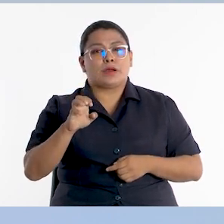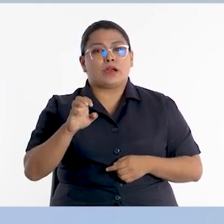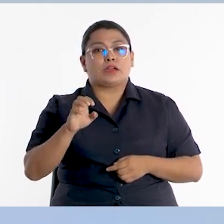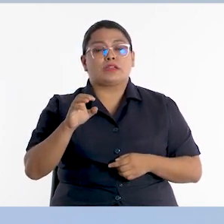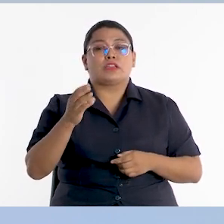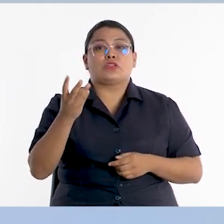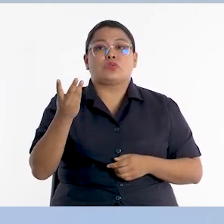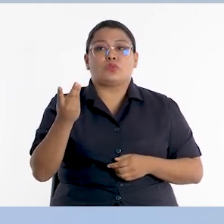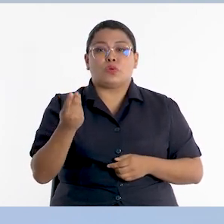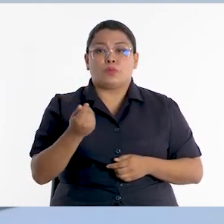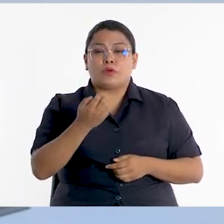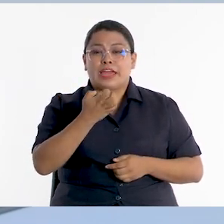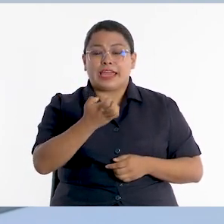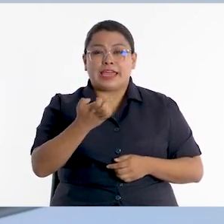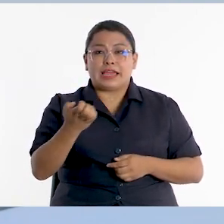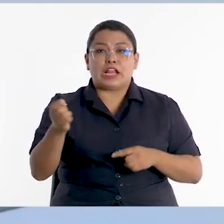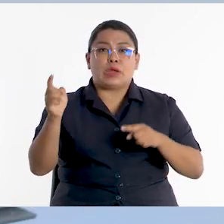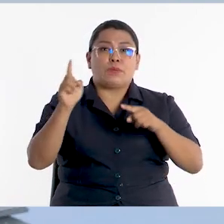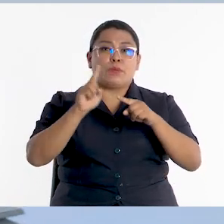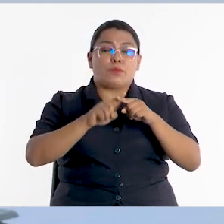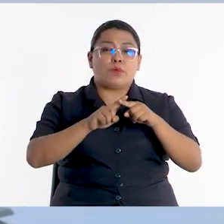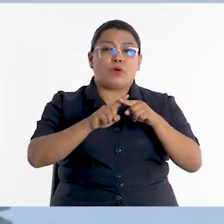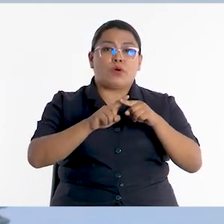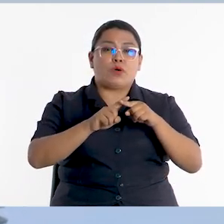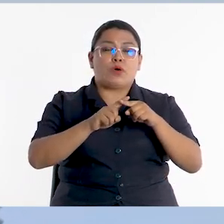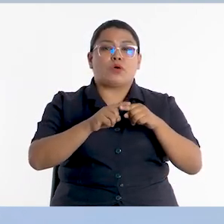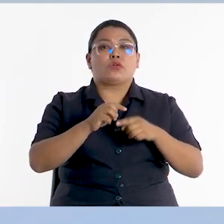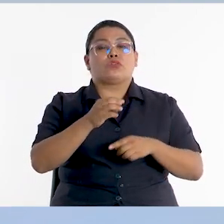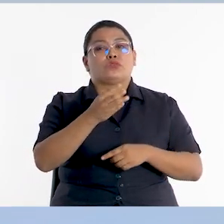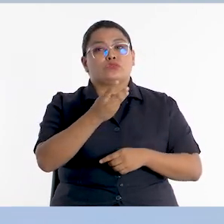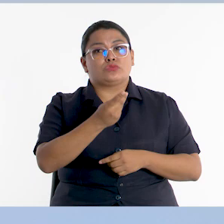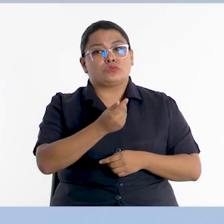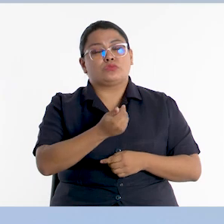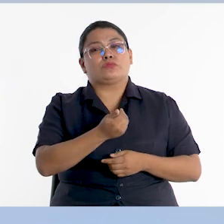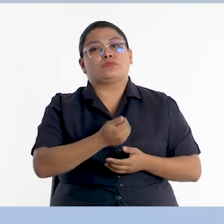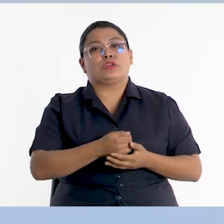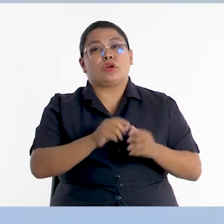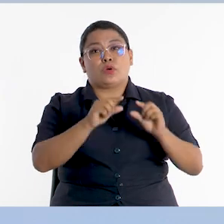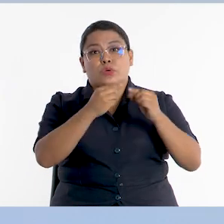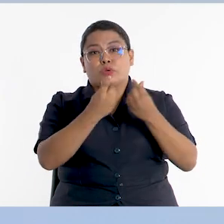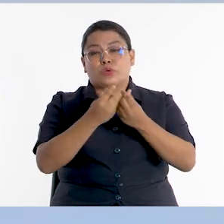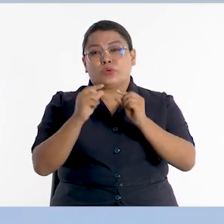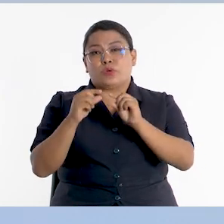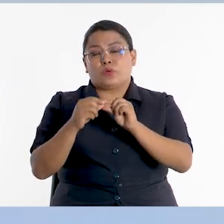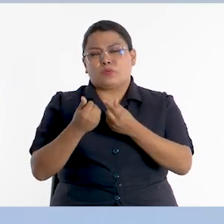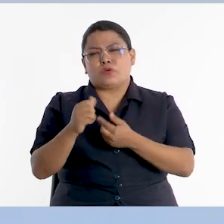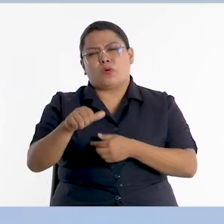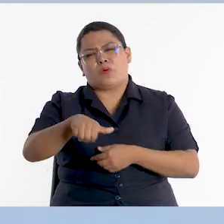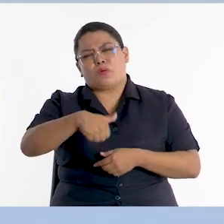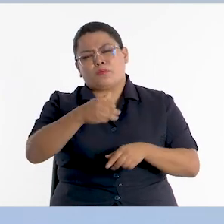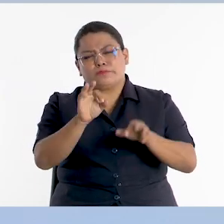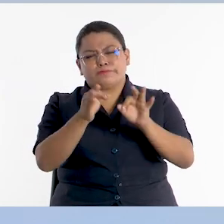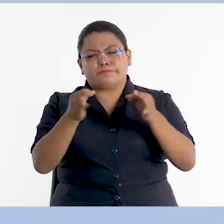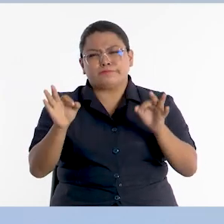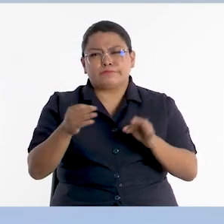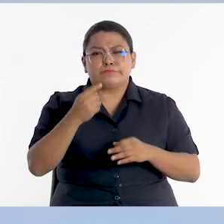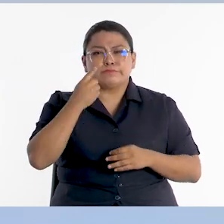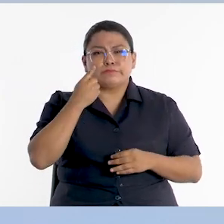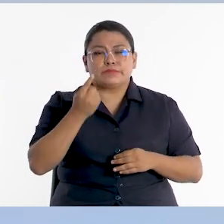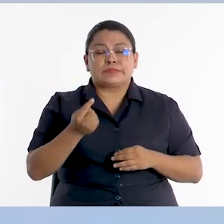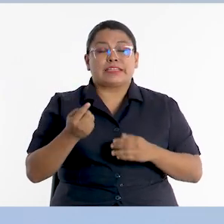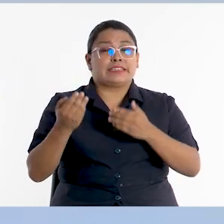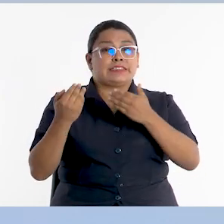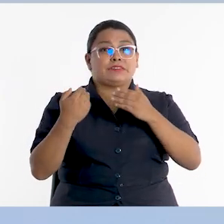de cantidad de elementos por cantidad de grupos. En otros textos podrás encontrar el sentido